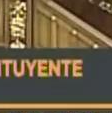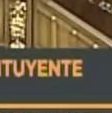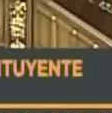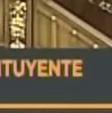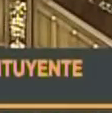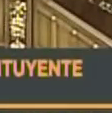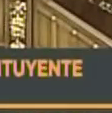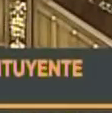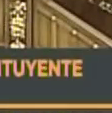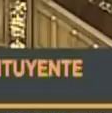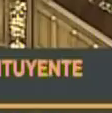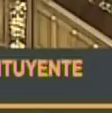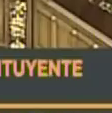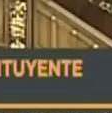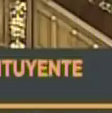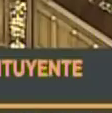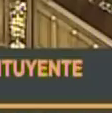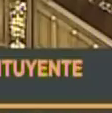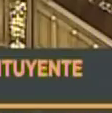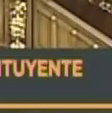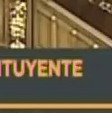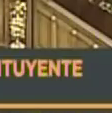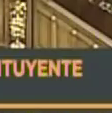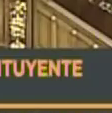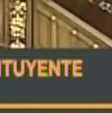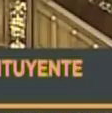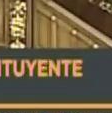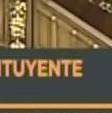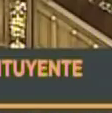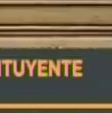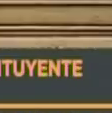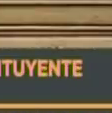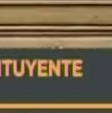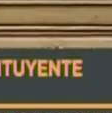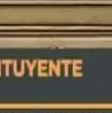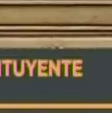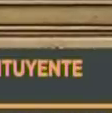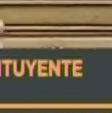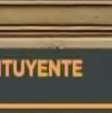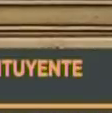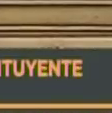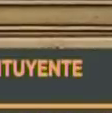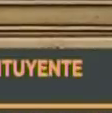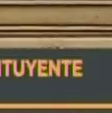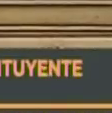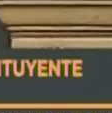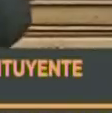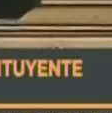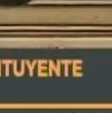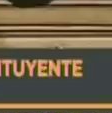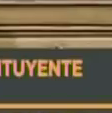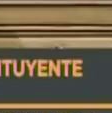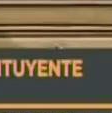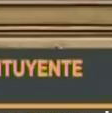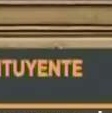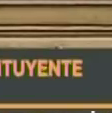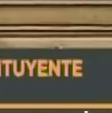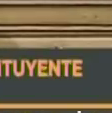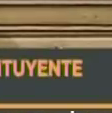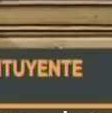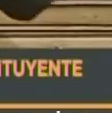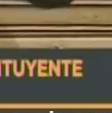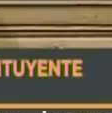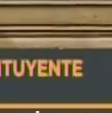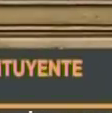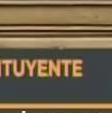tostado, molido, hasta verde incluso, porque no hay quien lo exporte de manera adecuada. Siempre hay un trader,